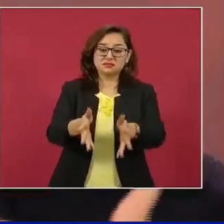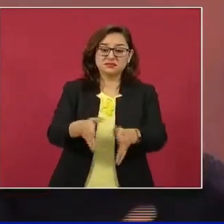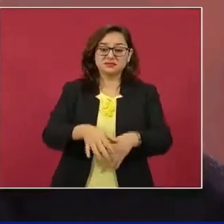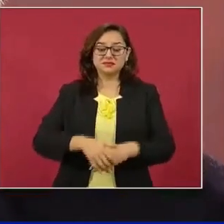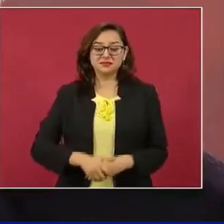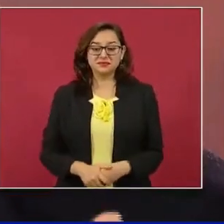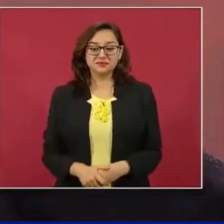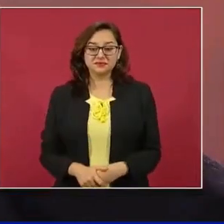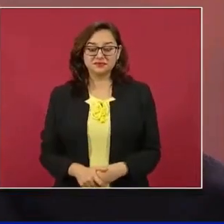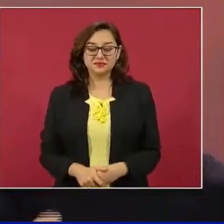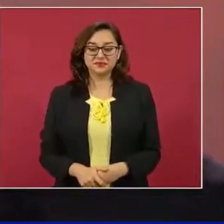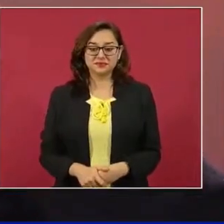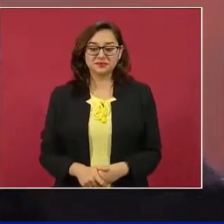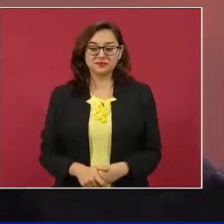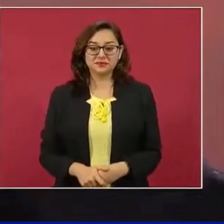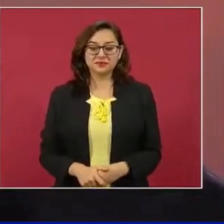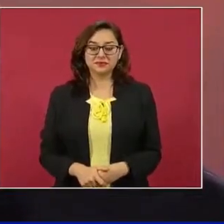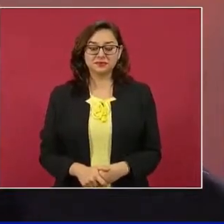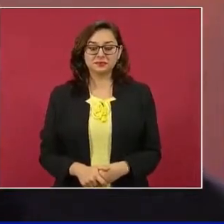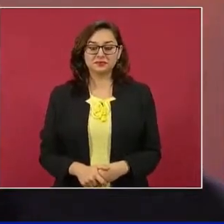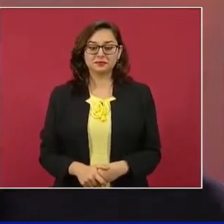Y además,